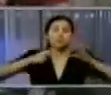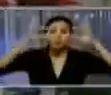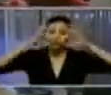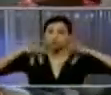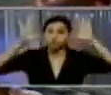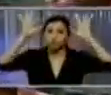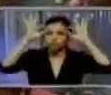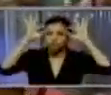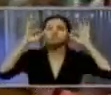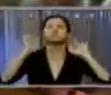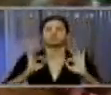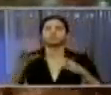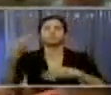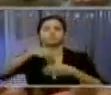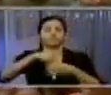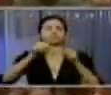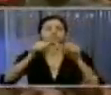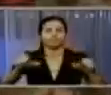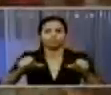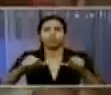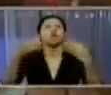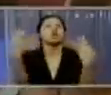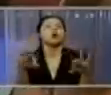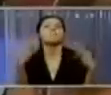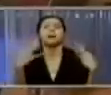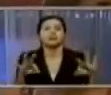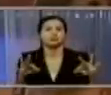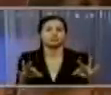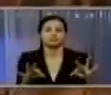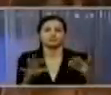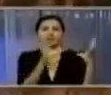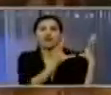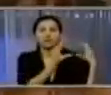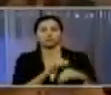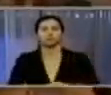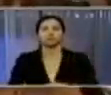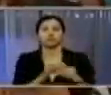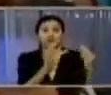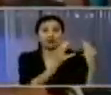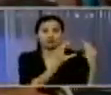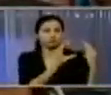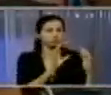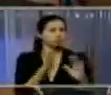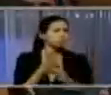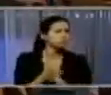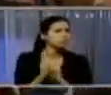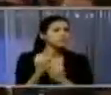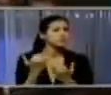su situación. Todo esto tiene que ser